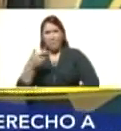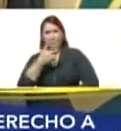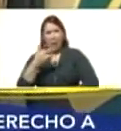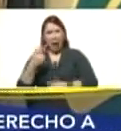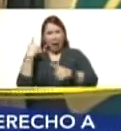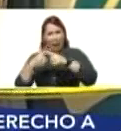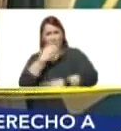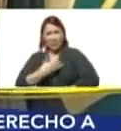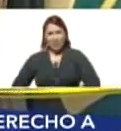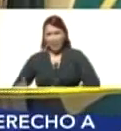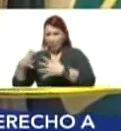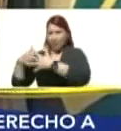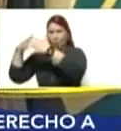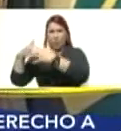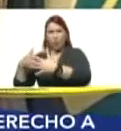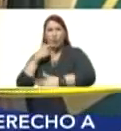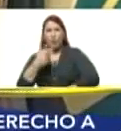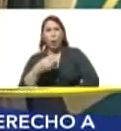que Venezuela era